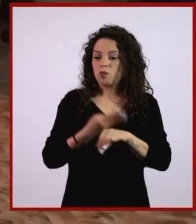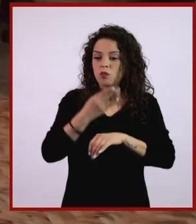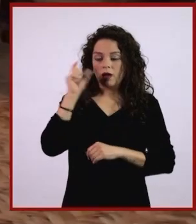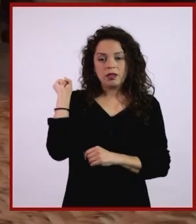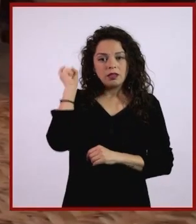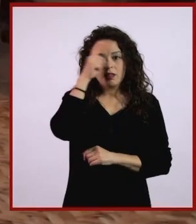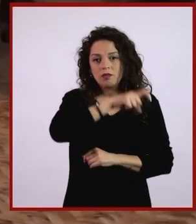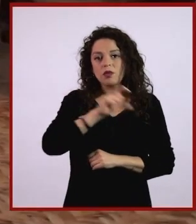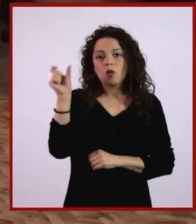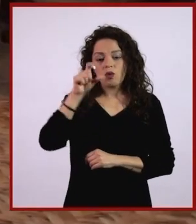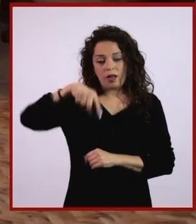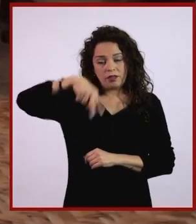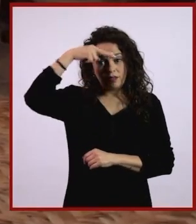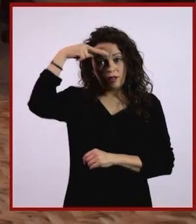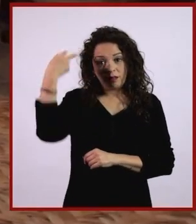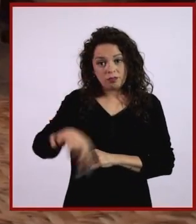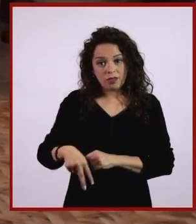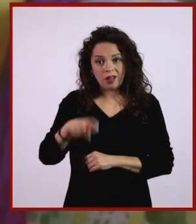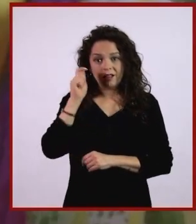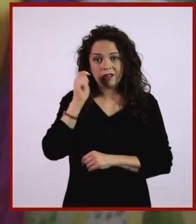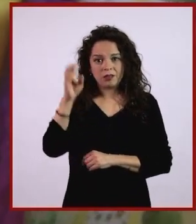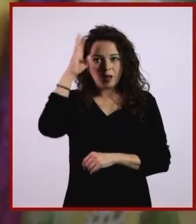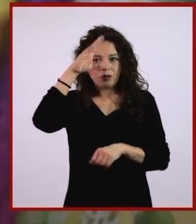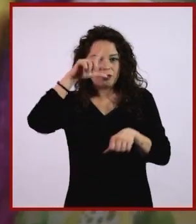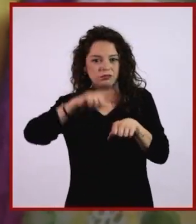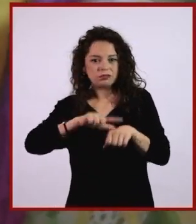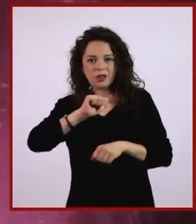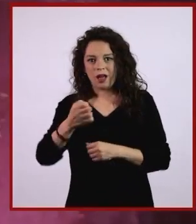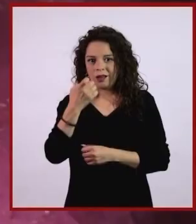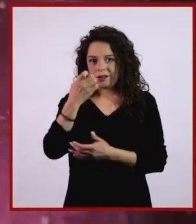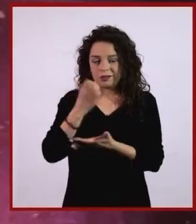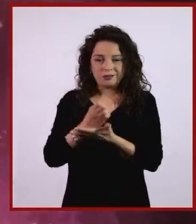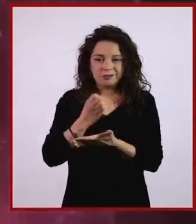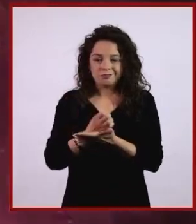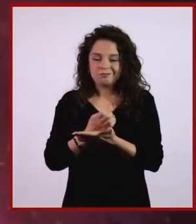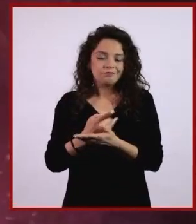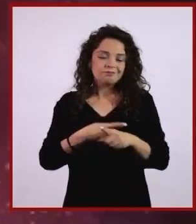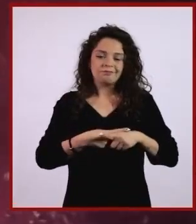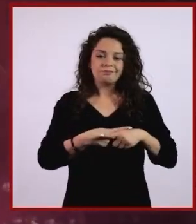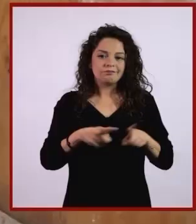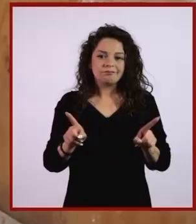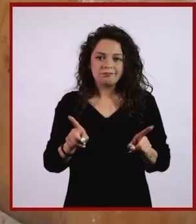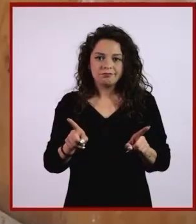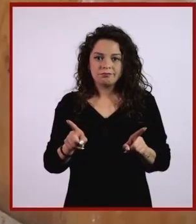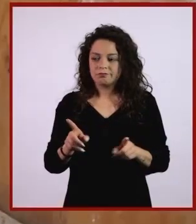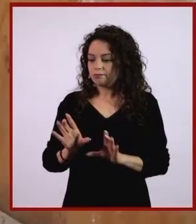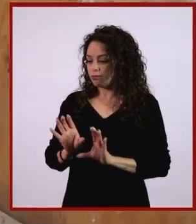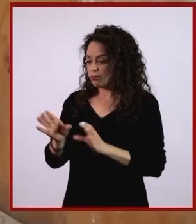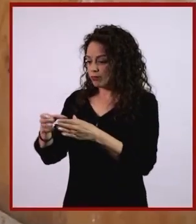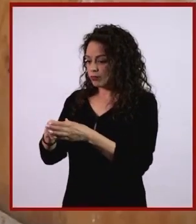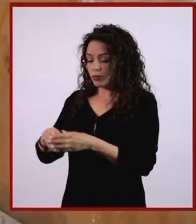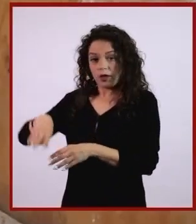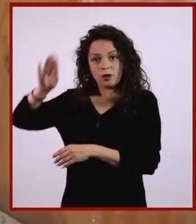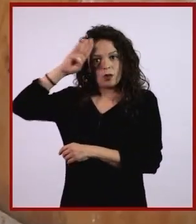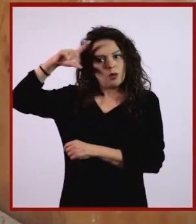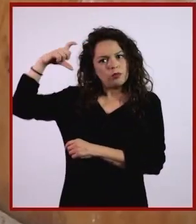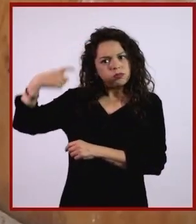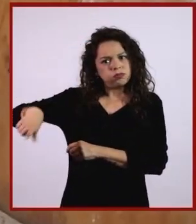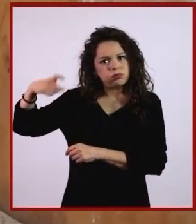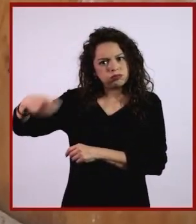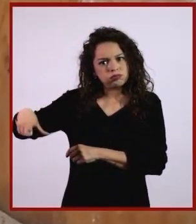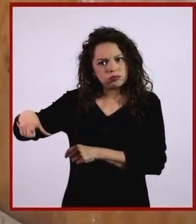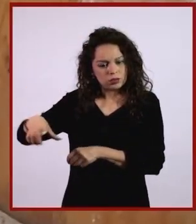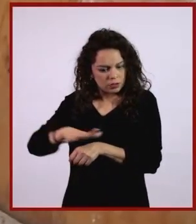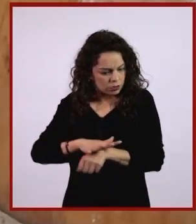sociedades con una desigualdad socioeconómica como la mexicana, claro. En que una porción muy pequeña de la población tiene muchísima riqueza y la